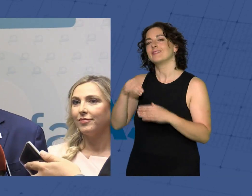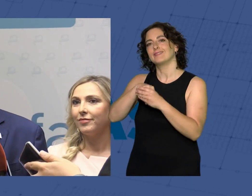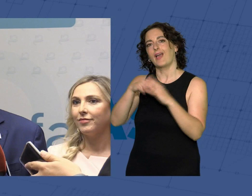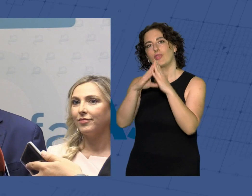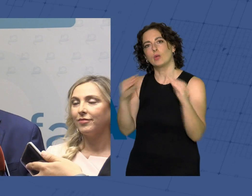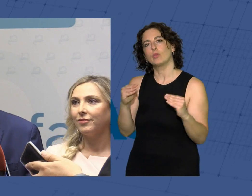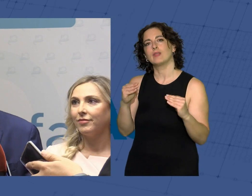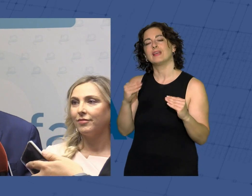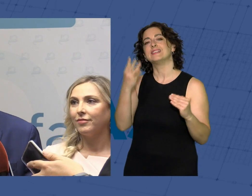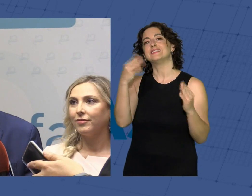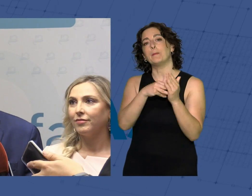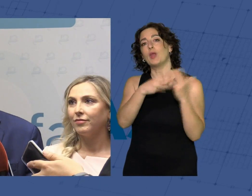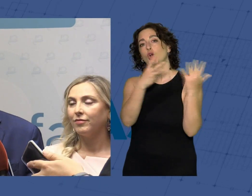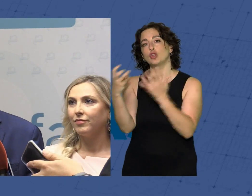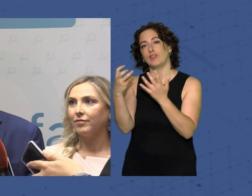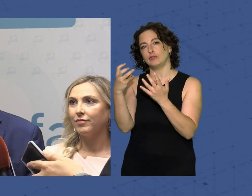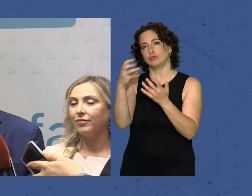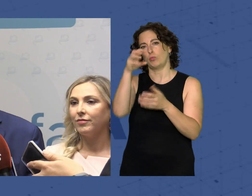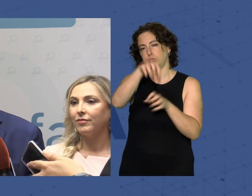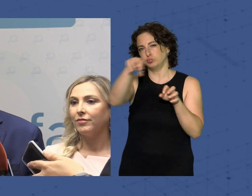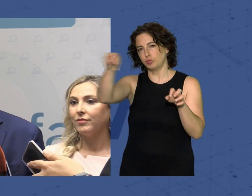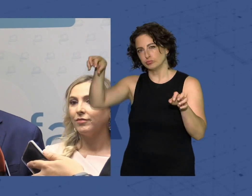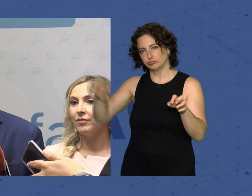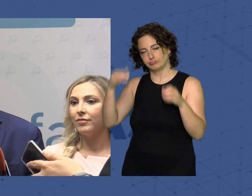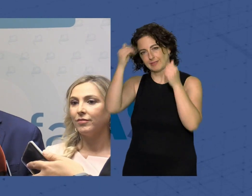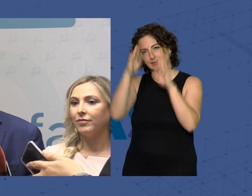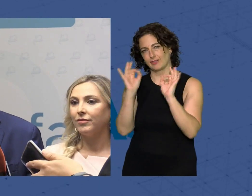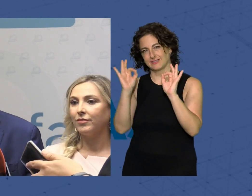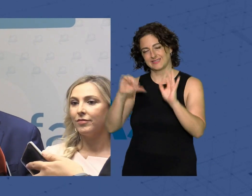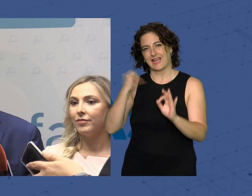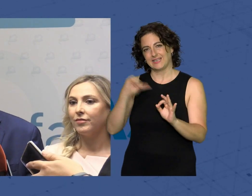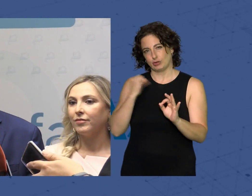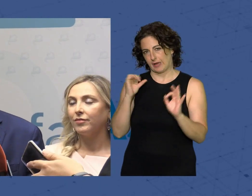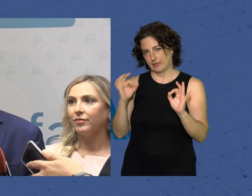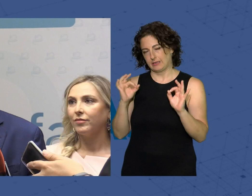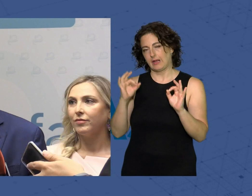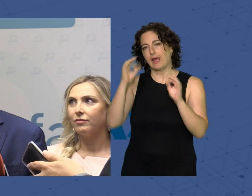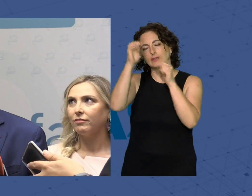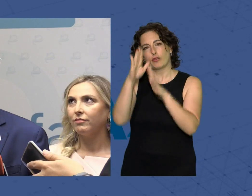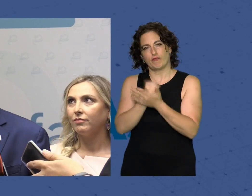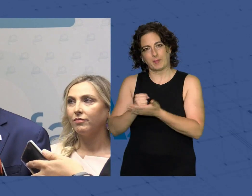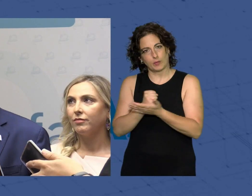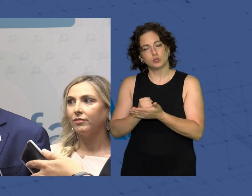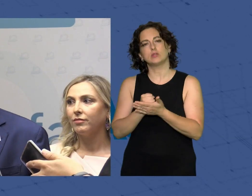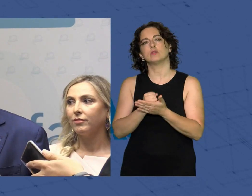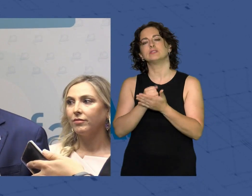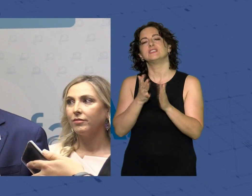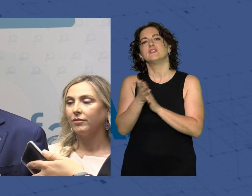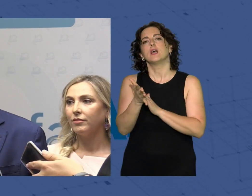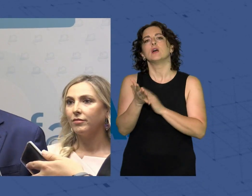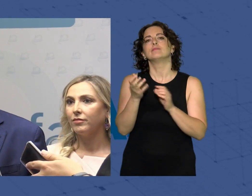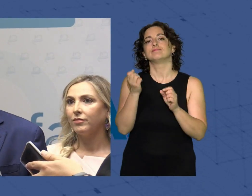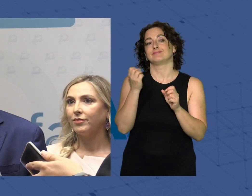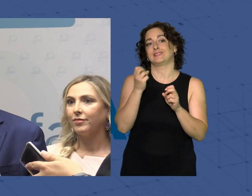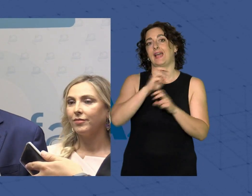más de 3.800 puntos de atención sanitaria de atención farmacéutica que complementan la